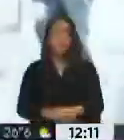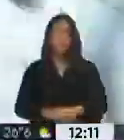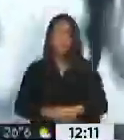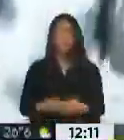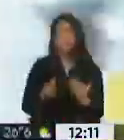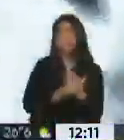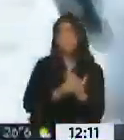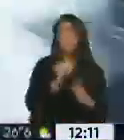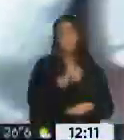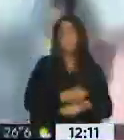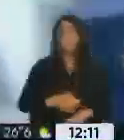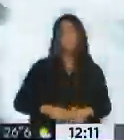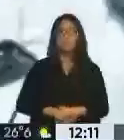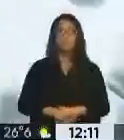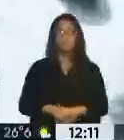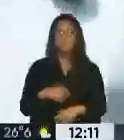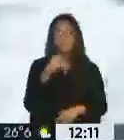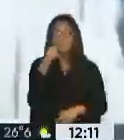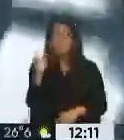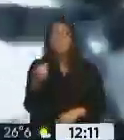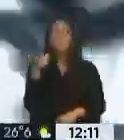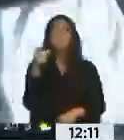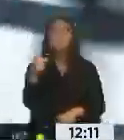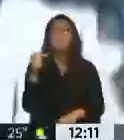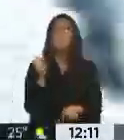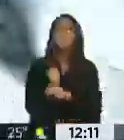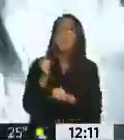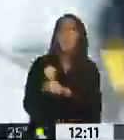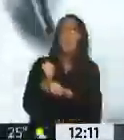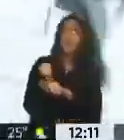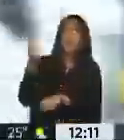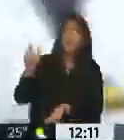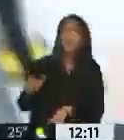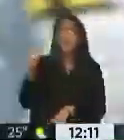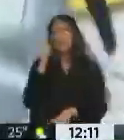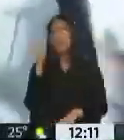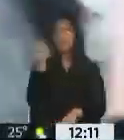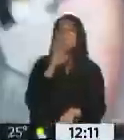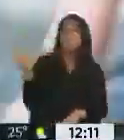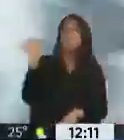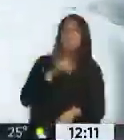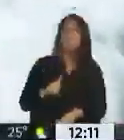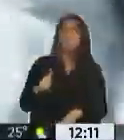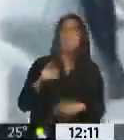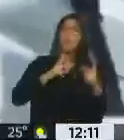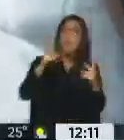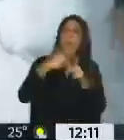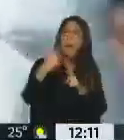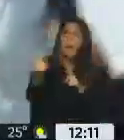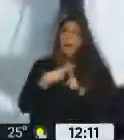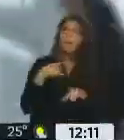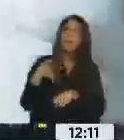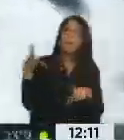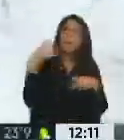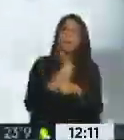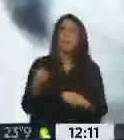Ministro. Consultarte, ¿cómo te ha recibido el trabajador, el hombre, la mujer que trabaja todos los días en transporte público, en tren, en